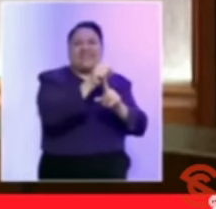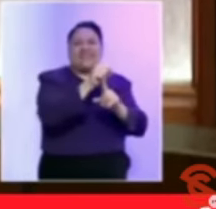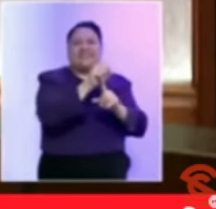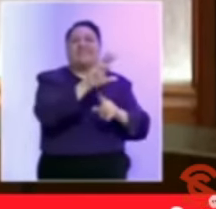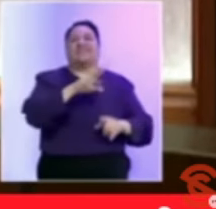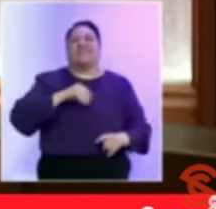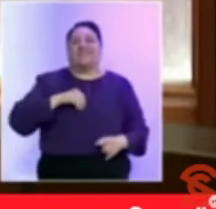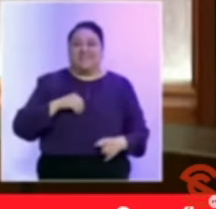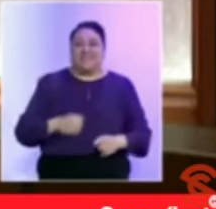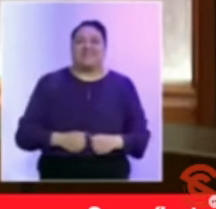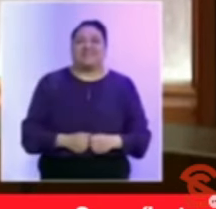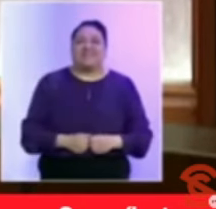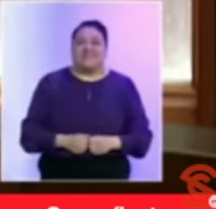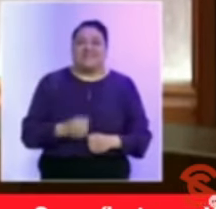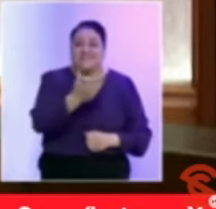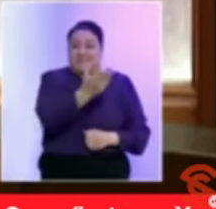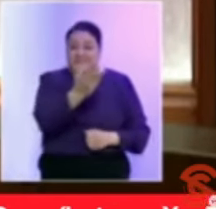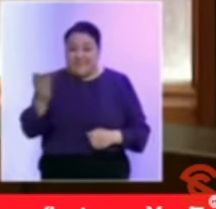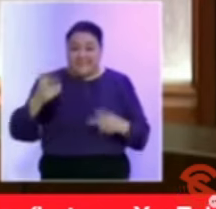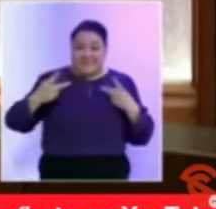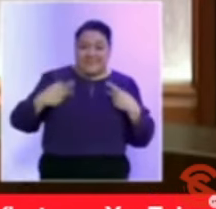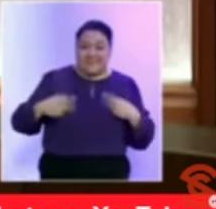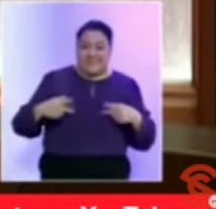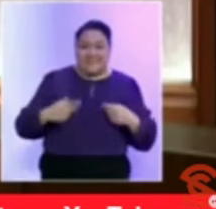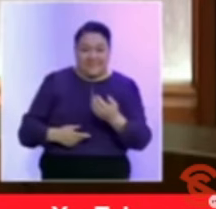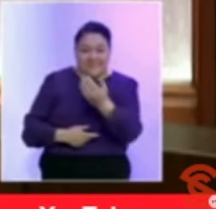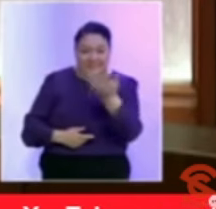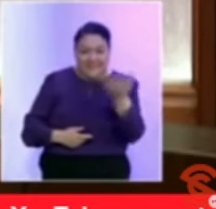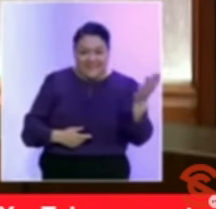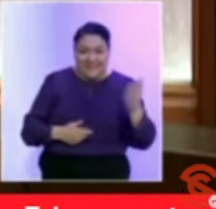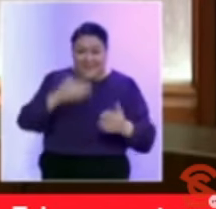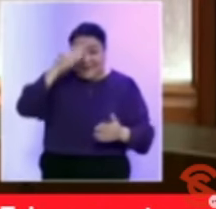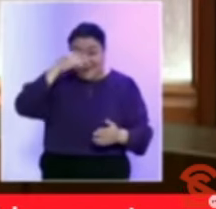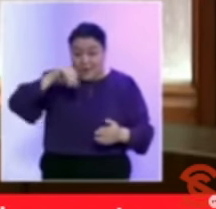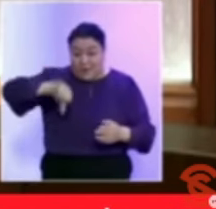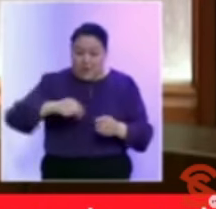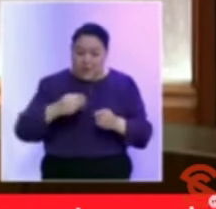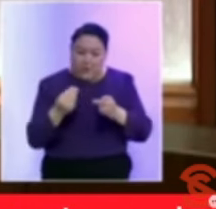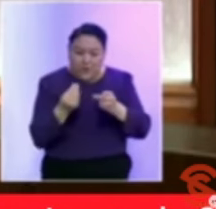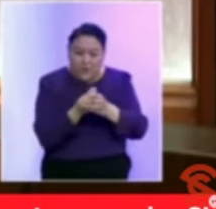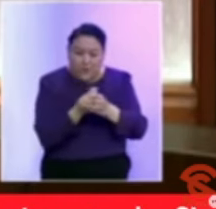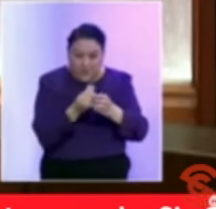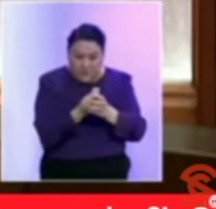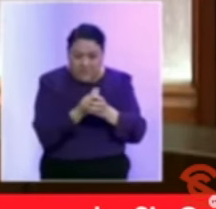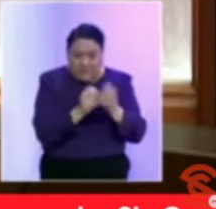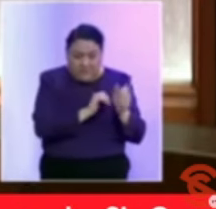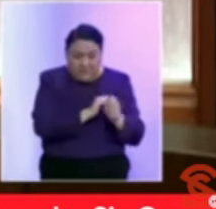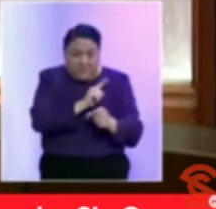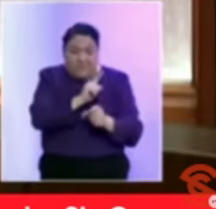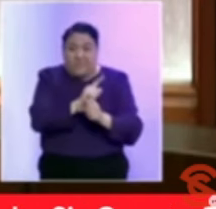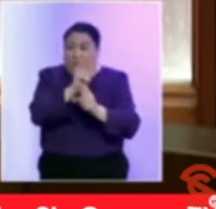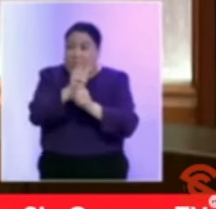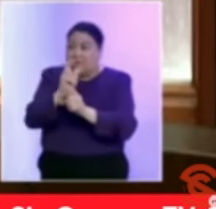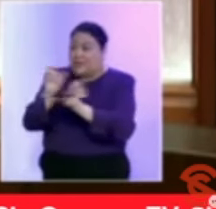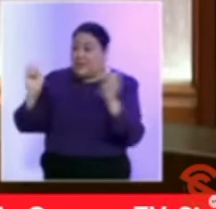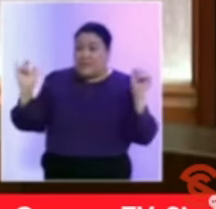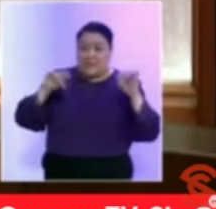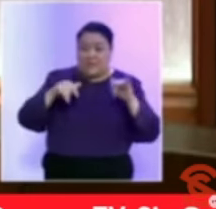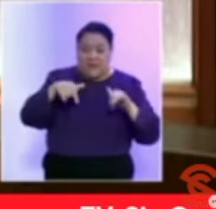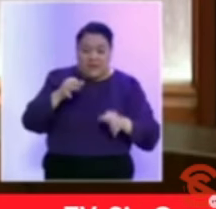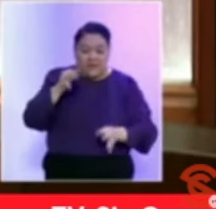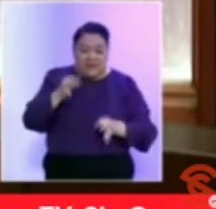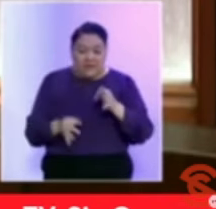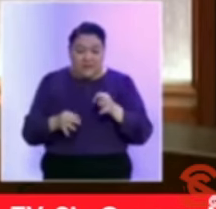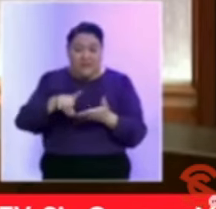distinguida audiencia en la sesión solemne que hoy convocamos este tribunal